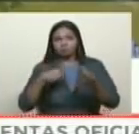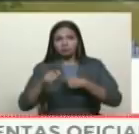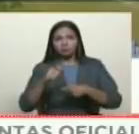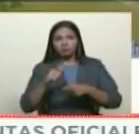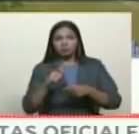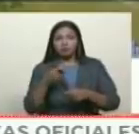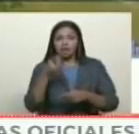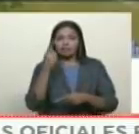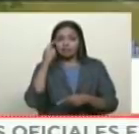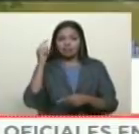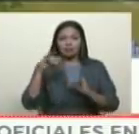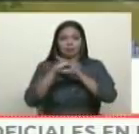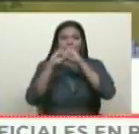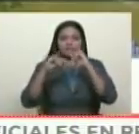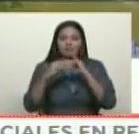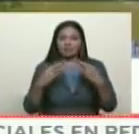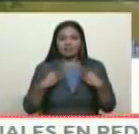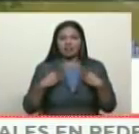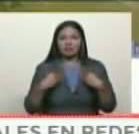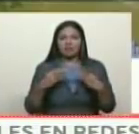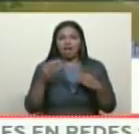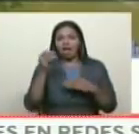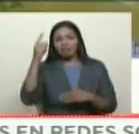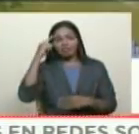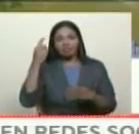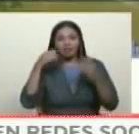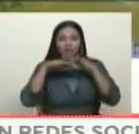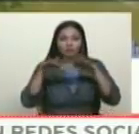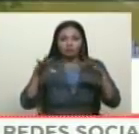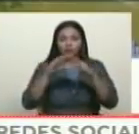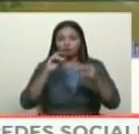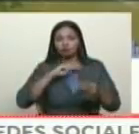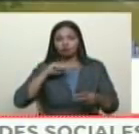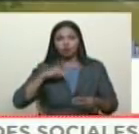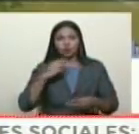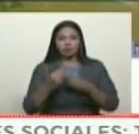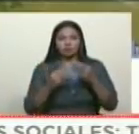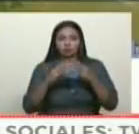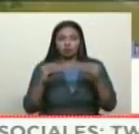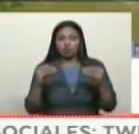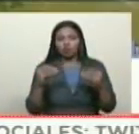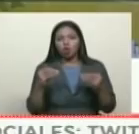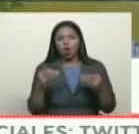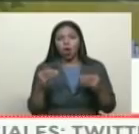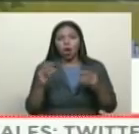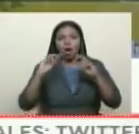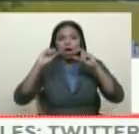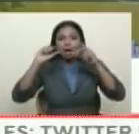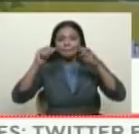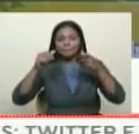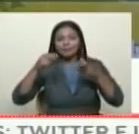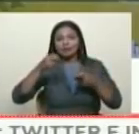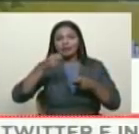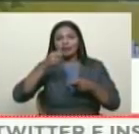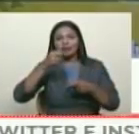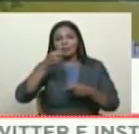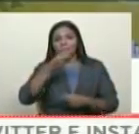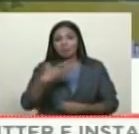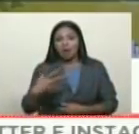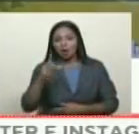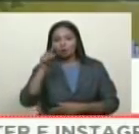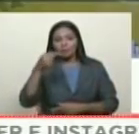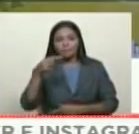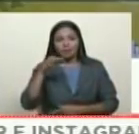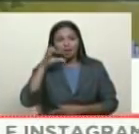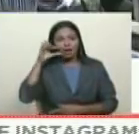eso es el día más feliz de la vida, día bendito, el día que produzcamos todo el maíz amarillo y blanco en Venezuela y exportemos todo el arroz